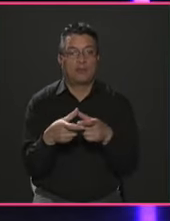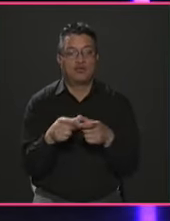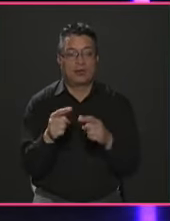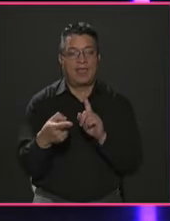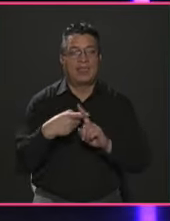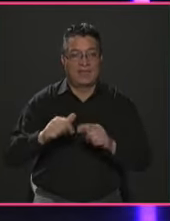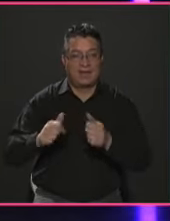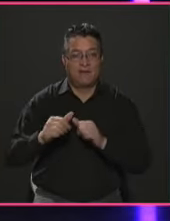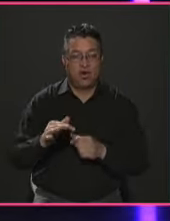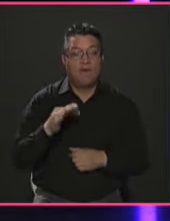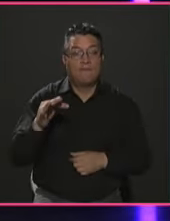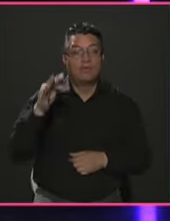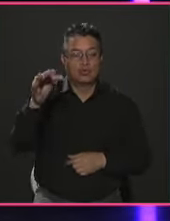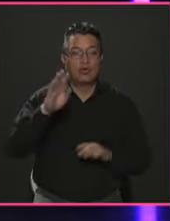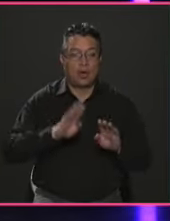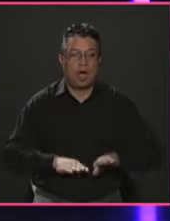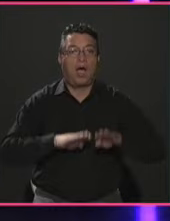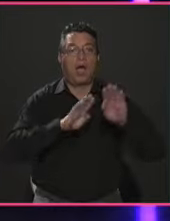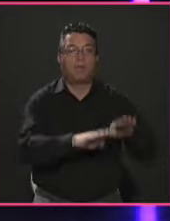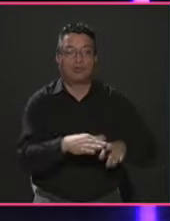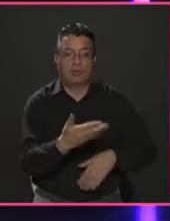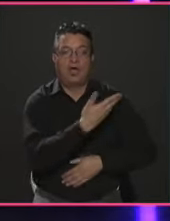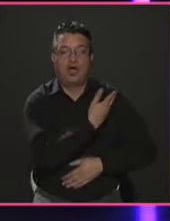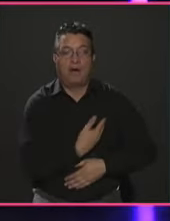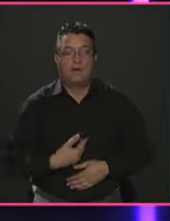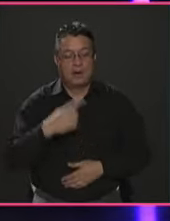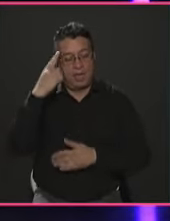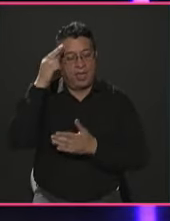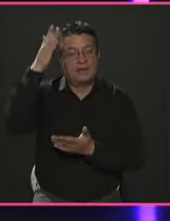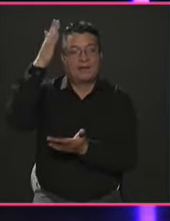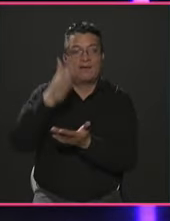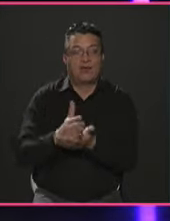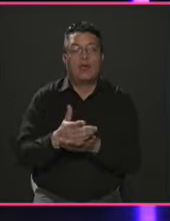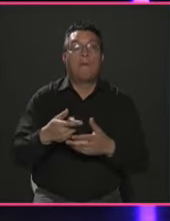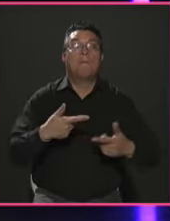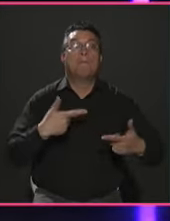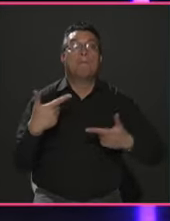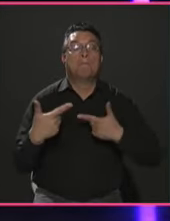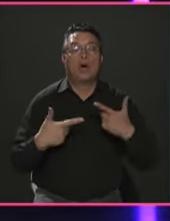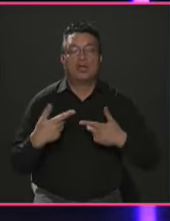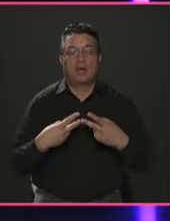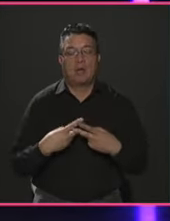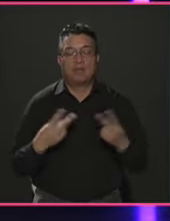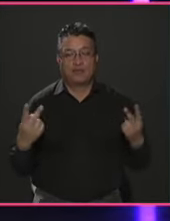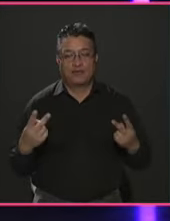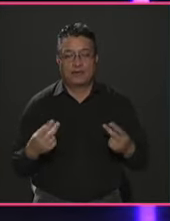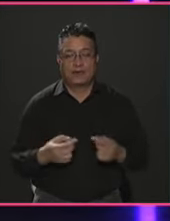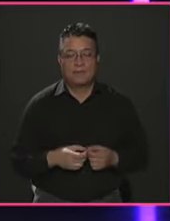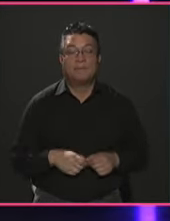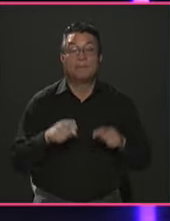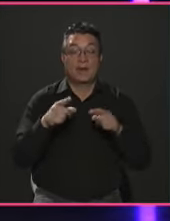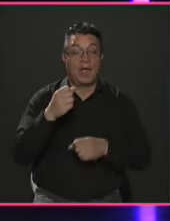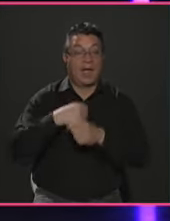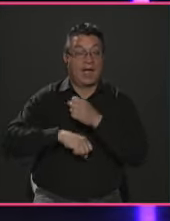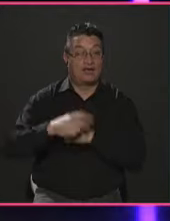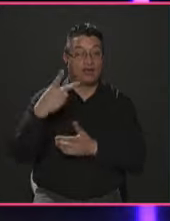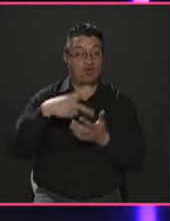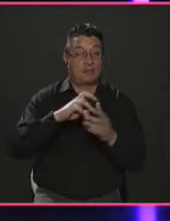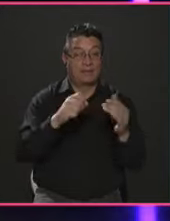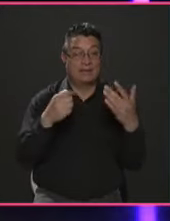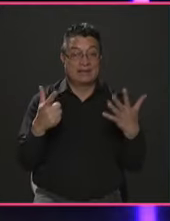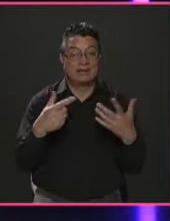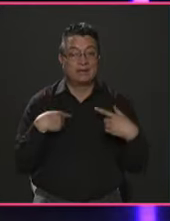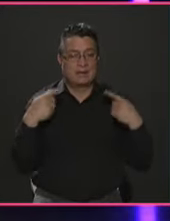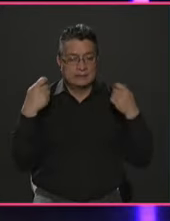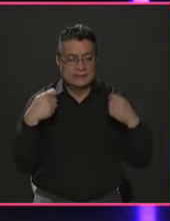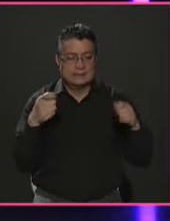futuro que apoyaba justamente al gobierno en la definición de políticas públicas y fue el año 2007 donde intentamos